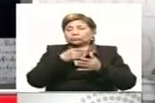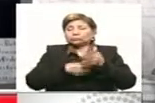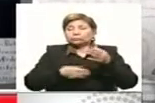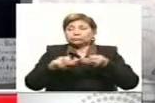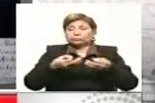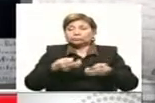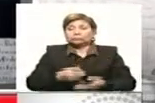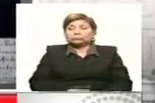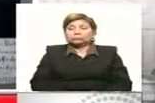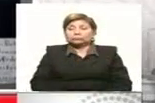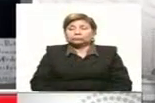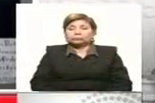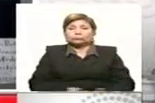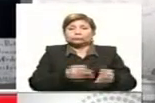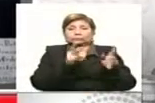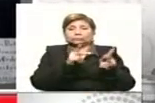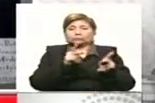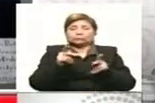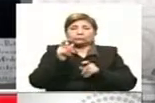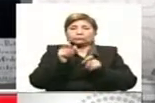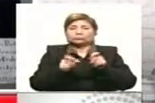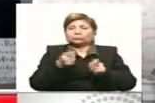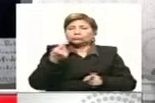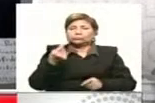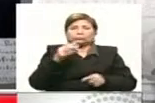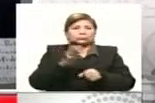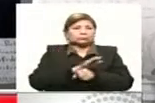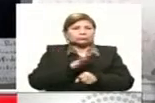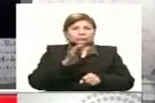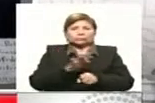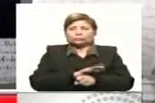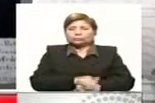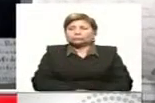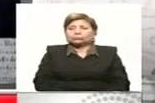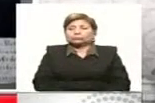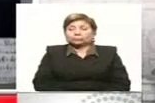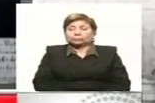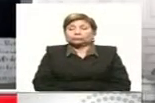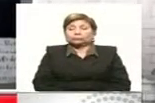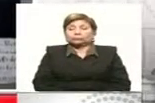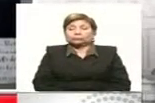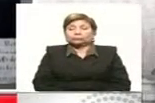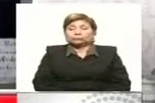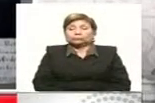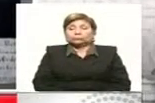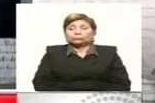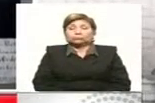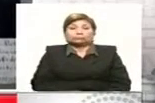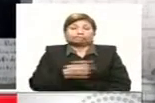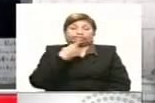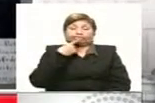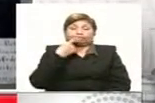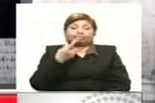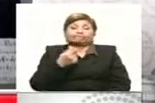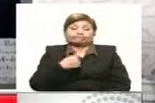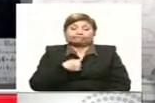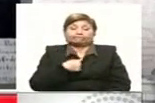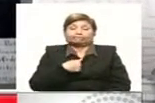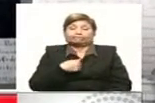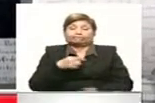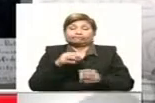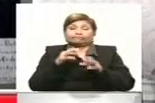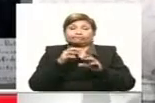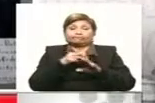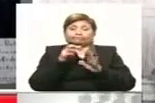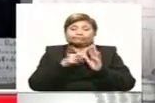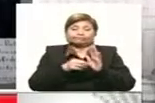presupuesto planteado son absolutamente insuficientes, ¿no? Como decía yo, hay programas importantes como